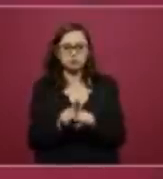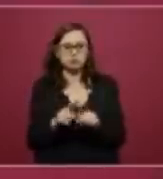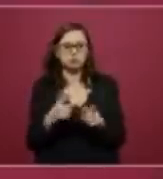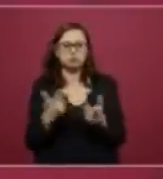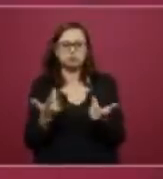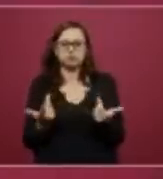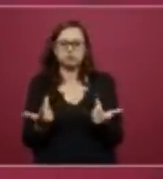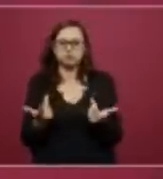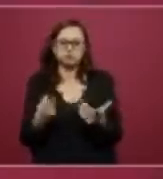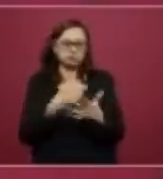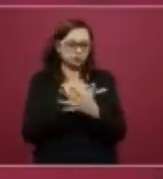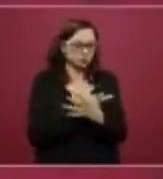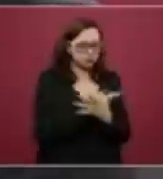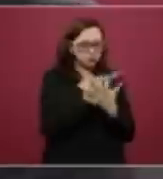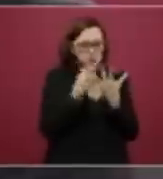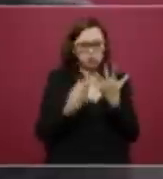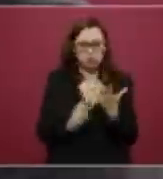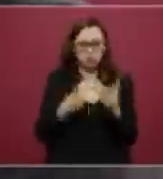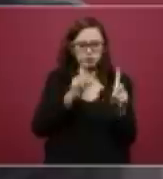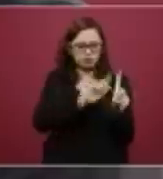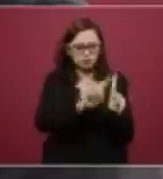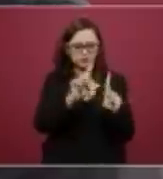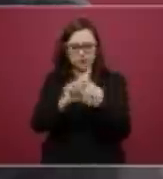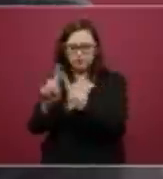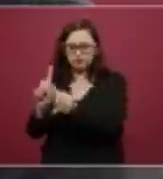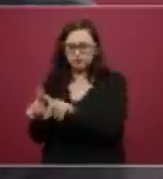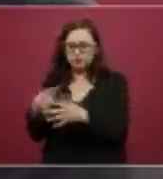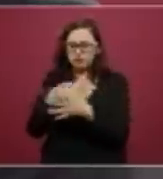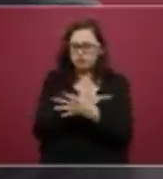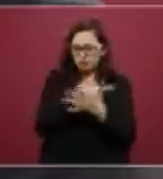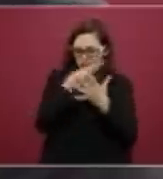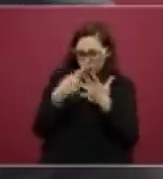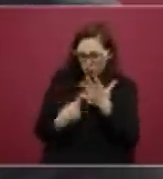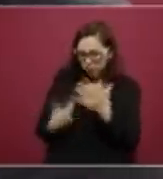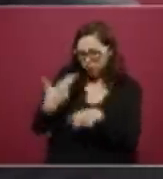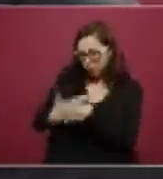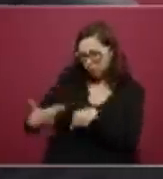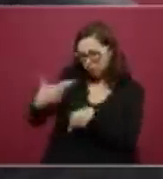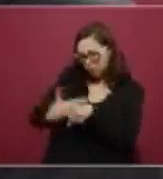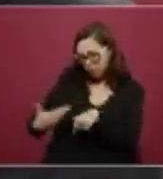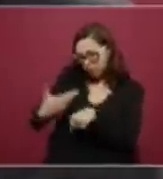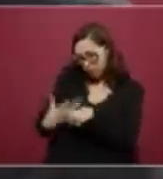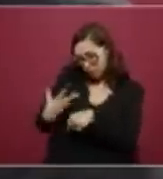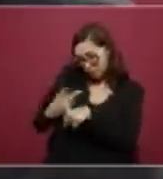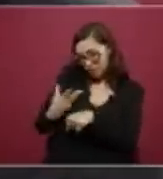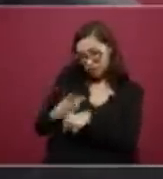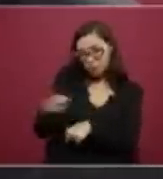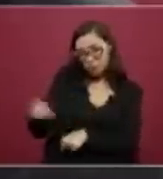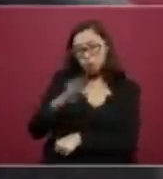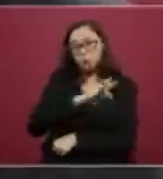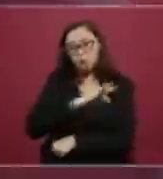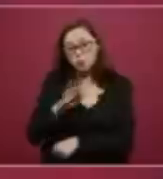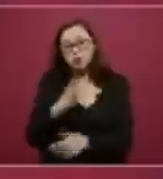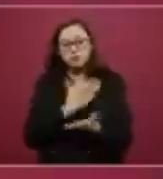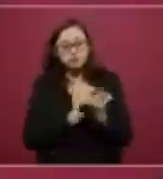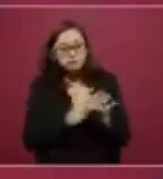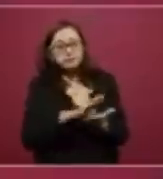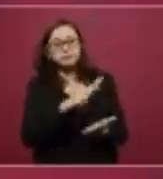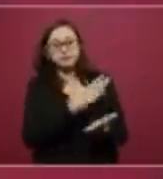dando opciones, se vaya reestructurando, que se den